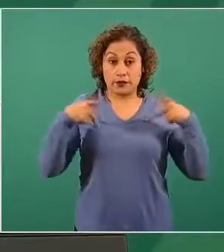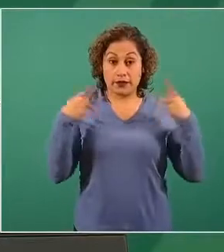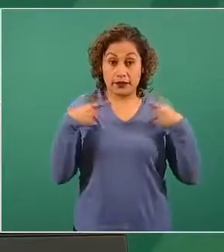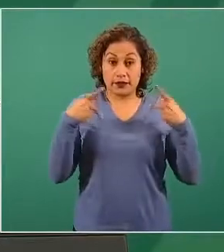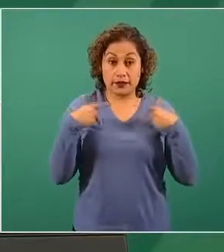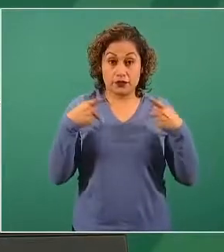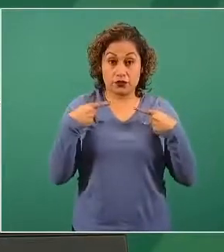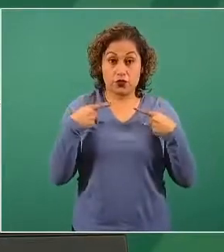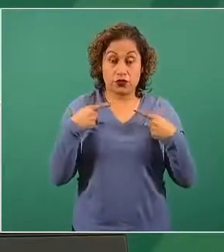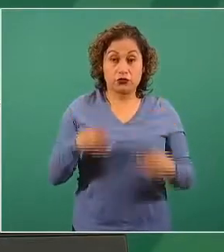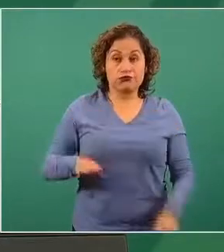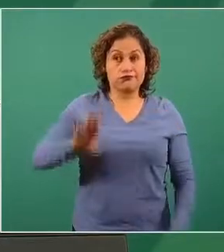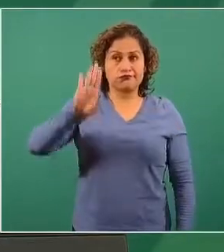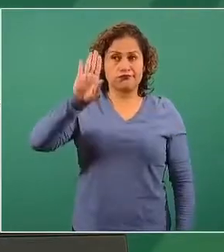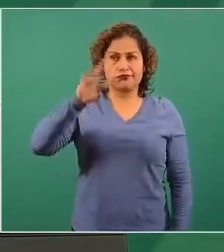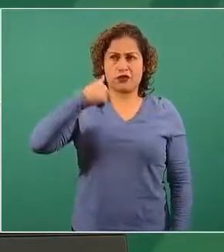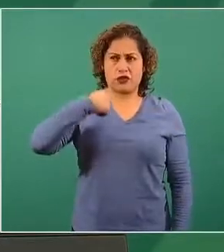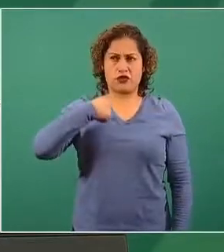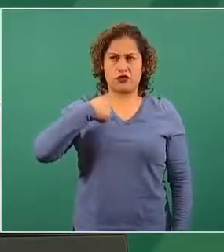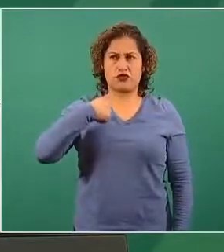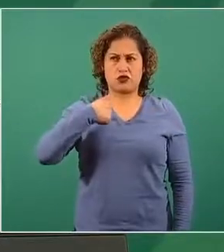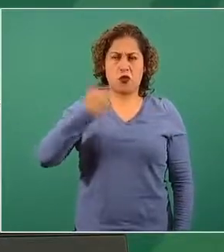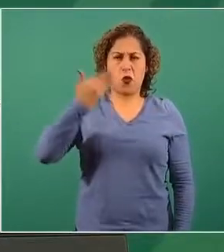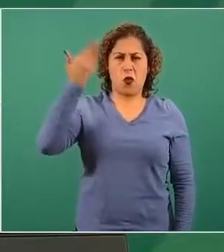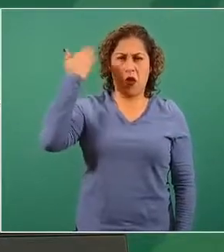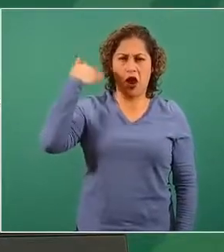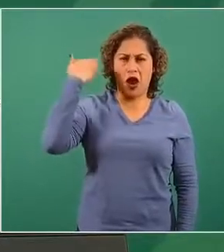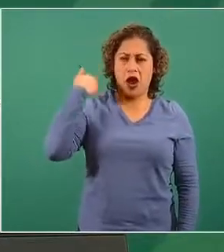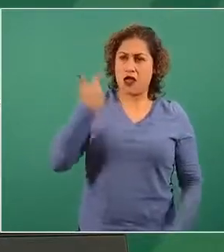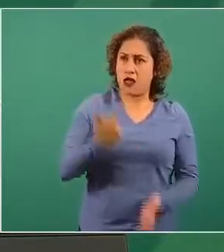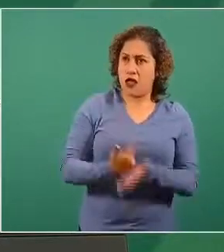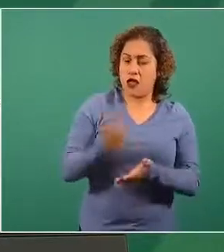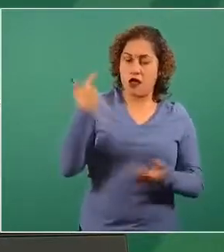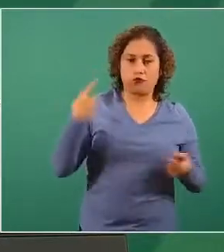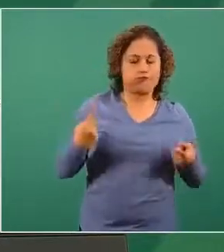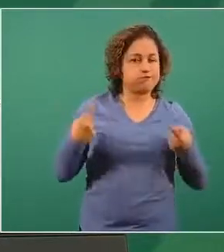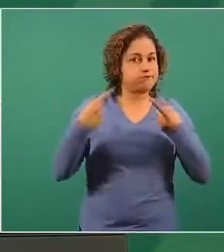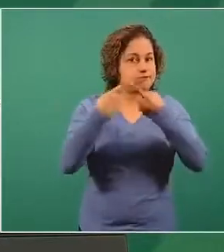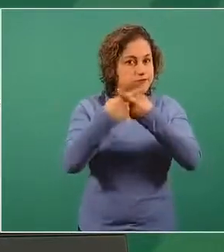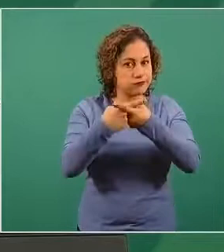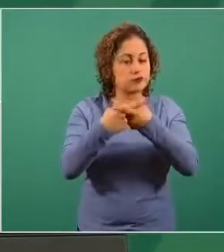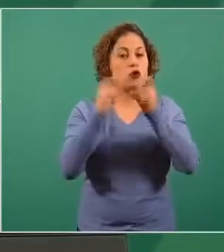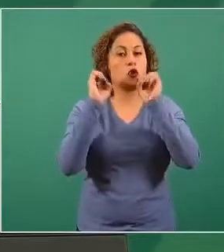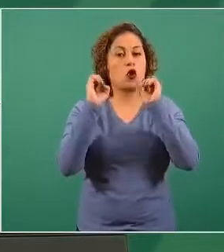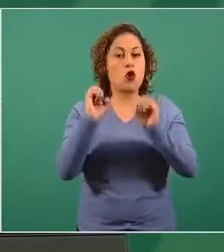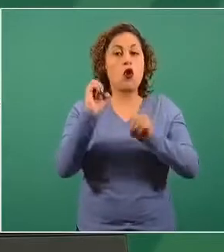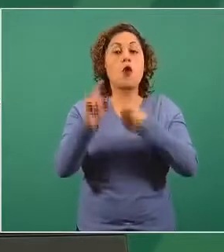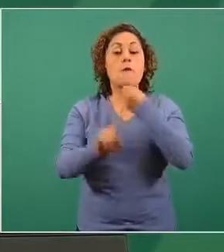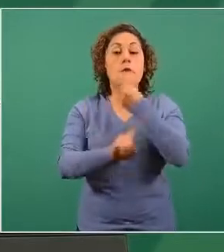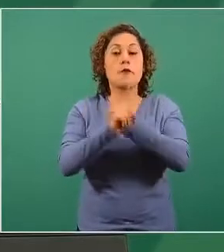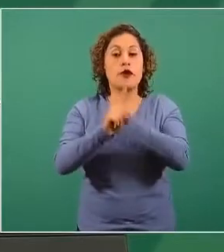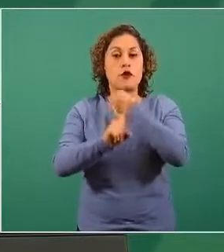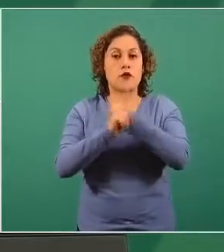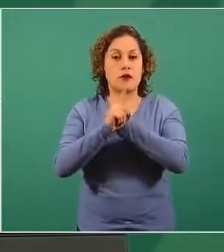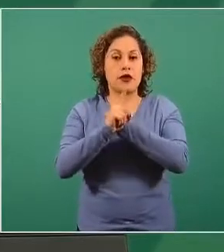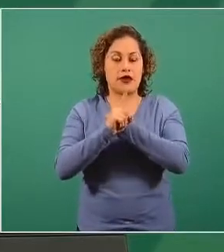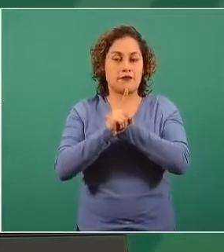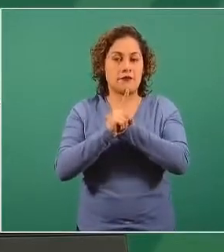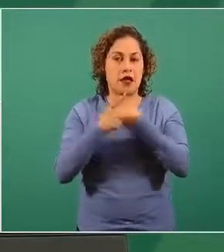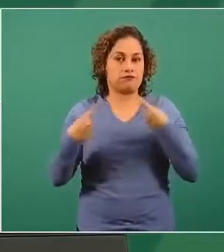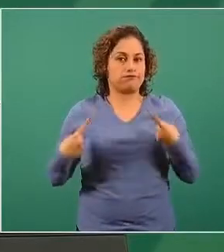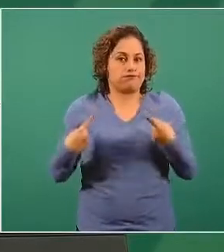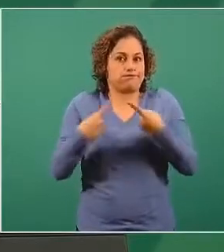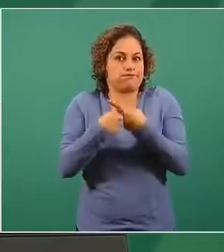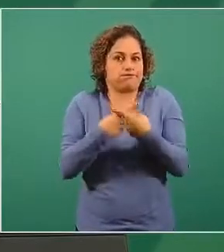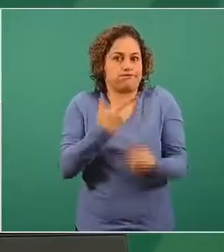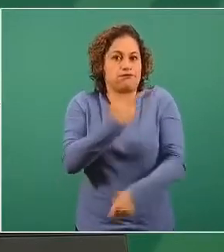dice o manifiesta tener o haber tenido alergias graves, problemas que pueden ser una contraindicación de la